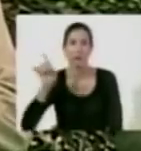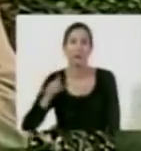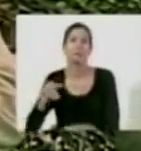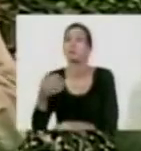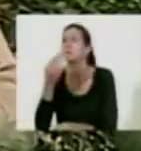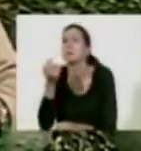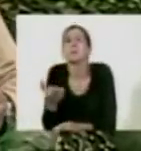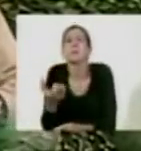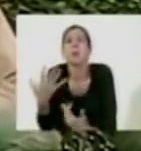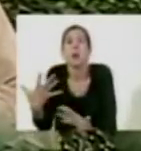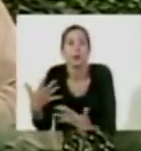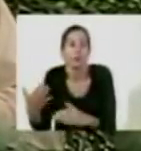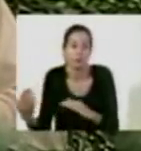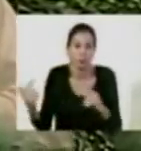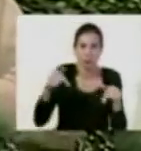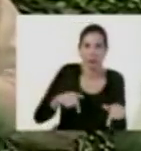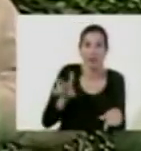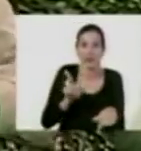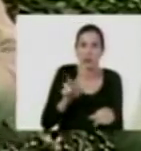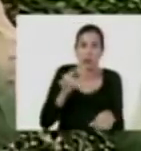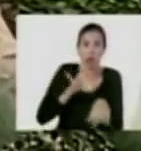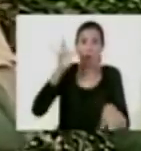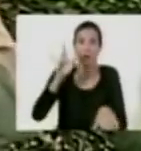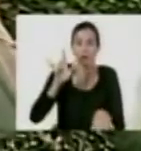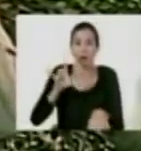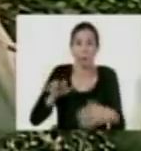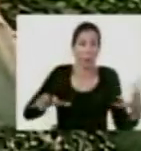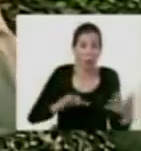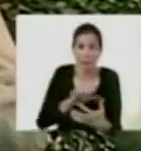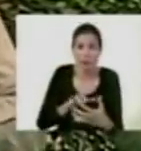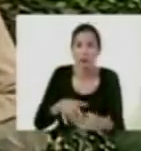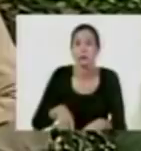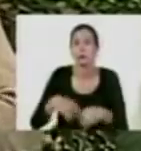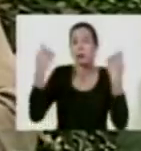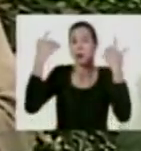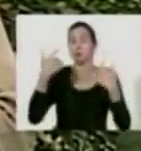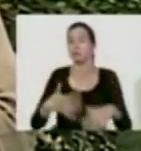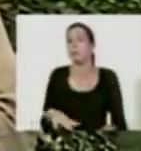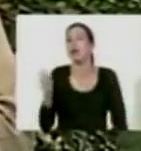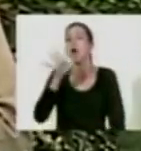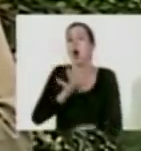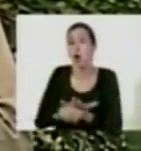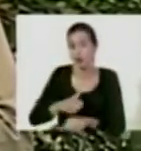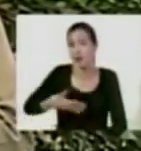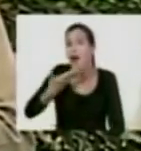Pero yo agrego además, si Venezuela fuera agredida algún día